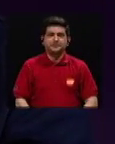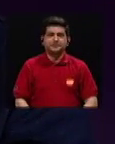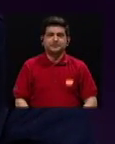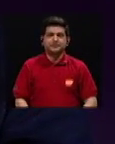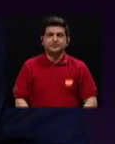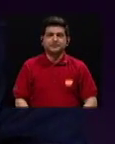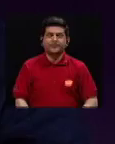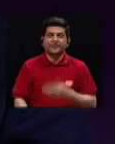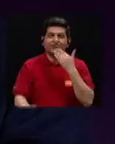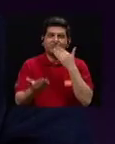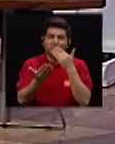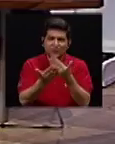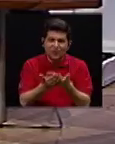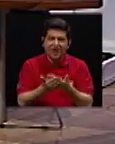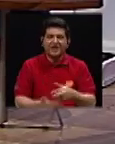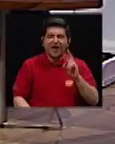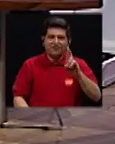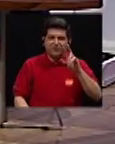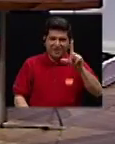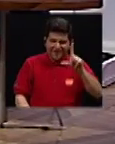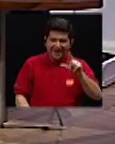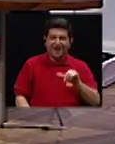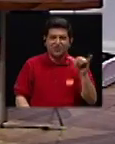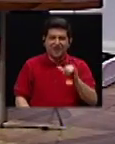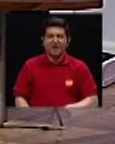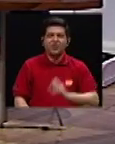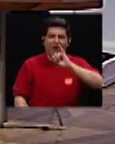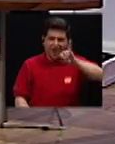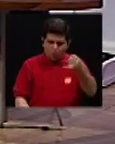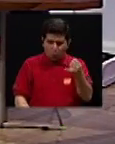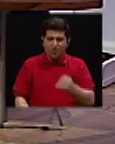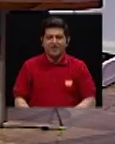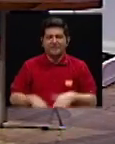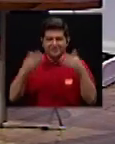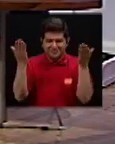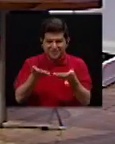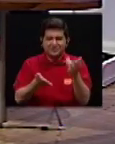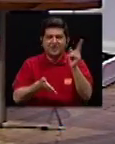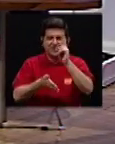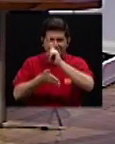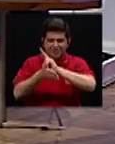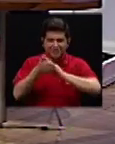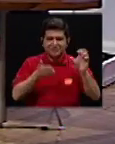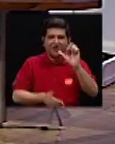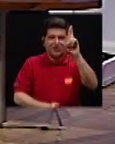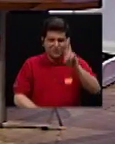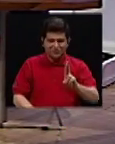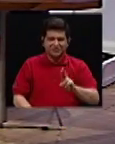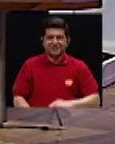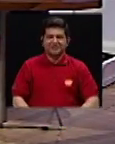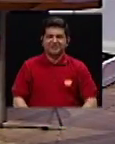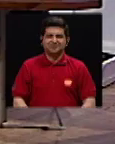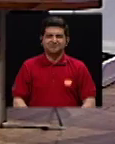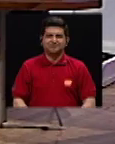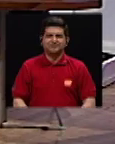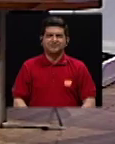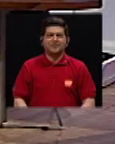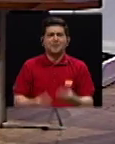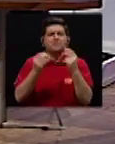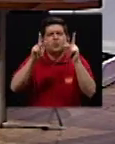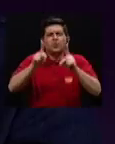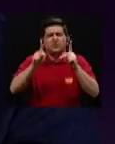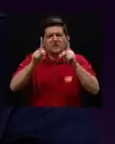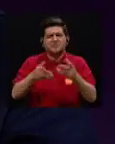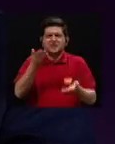muy buenas este Rita Laura muy buenas este Julia bienvenidas a la universidad de Costa Rica muchas de las personas que nos